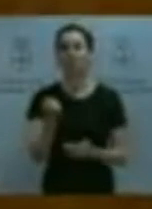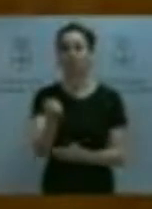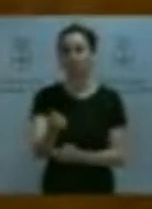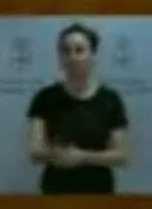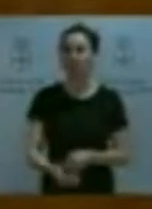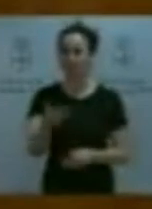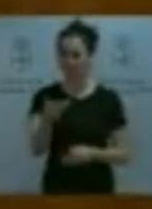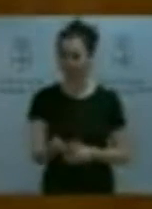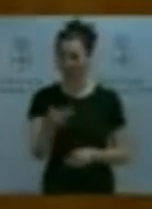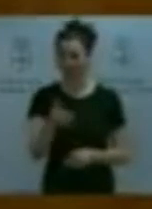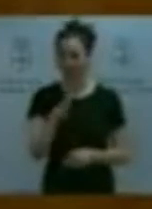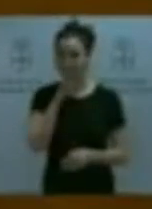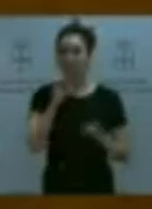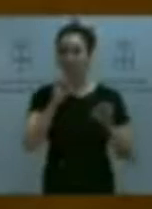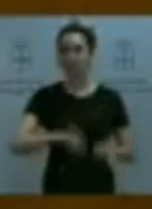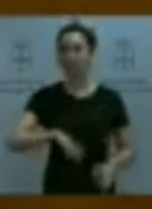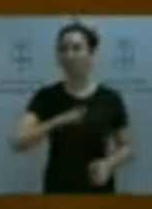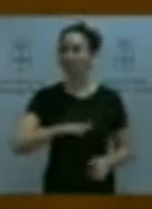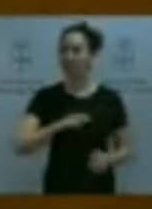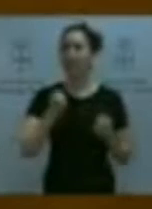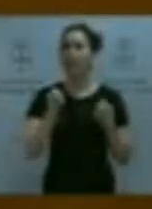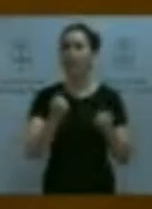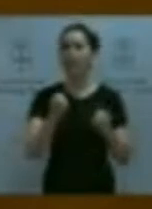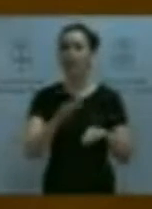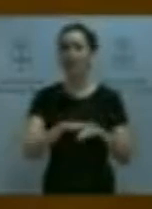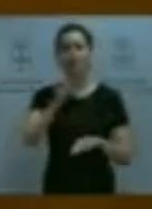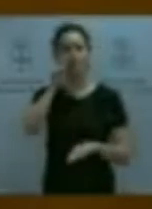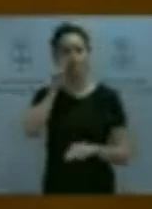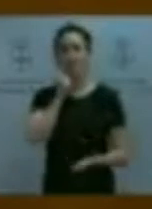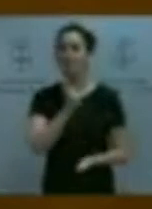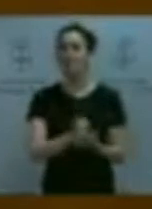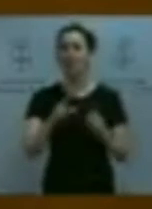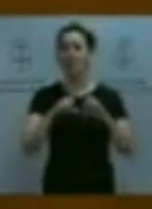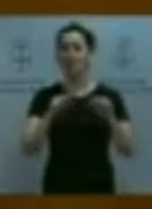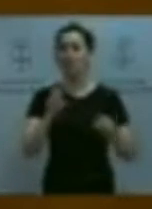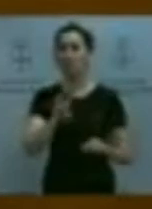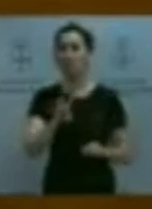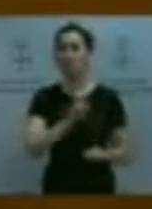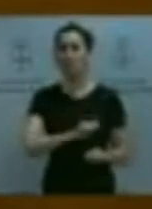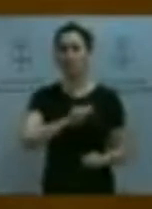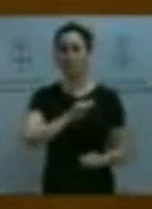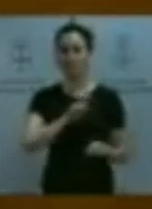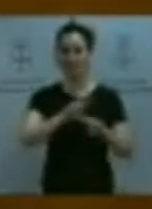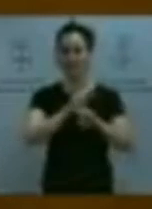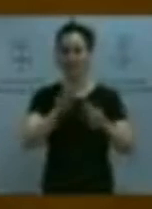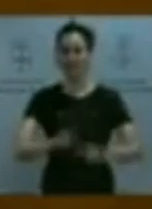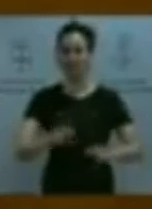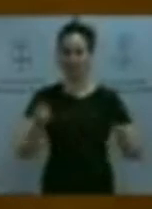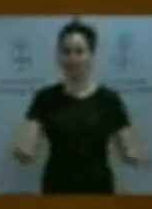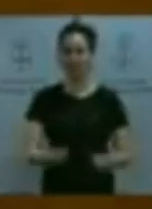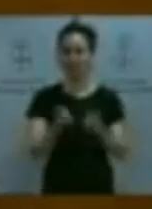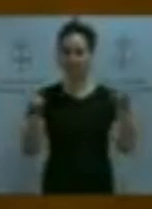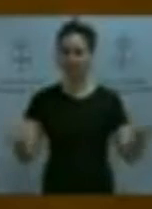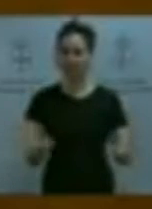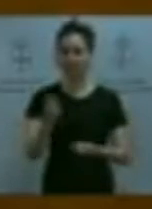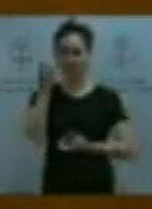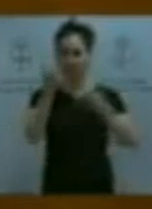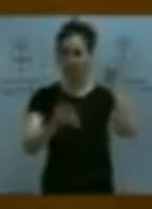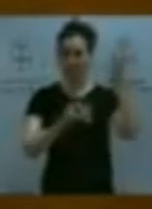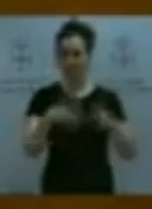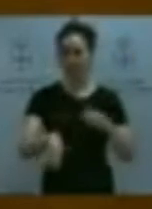turísticos y posicionamiento de la marca Asturias a nivel nacional e internacional, y promoción de actividades complementarias de ocio en torno a dichos eventos. Turismo